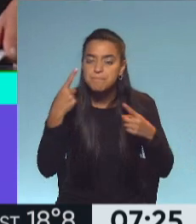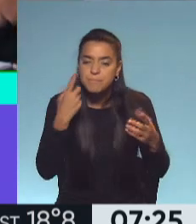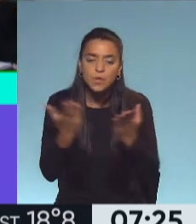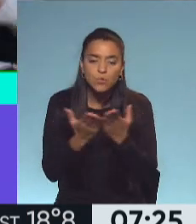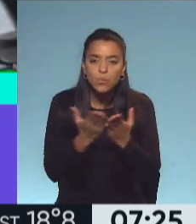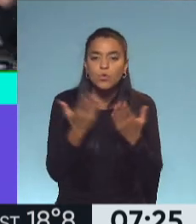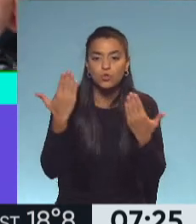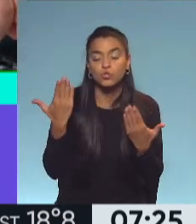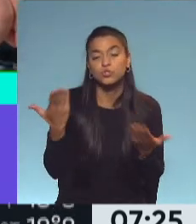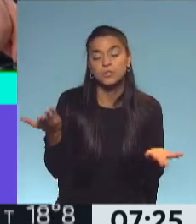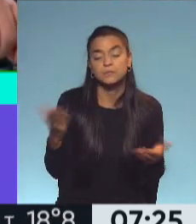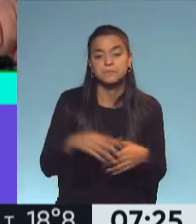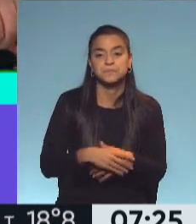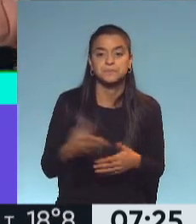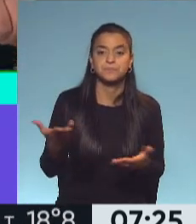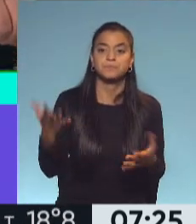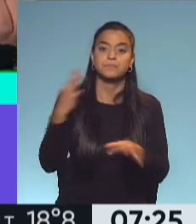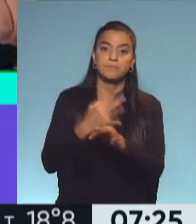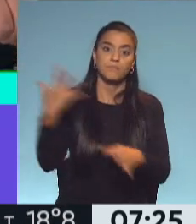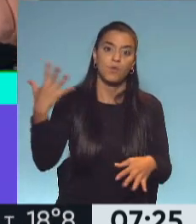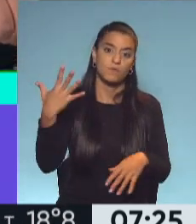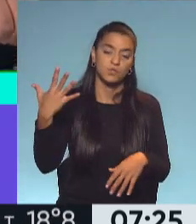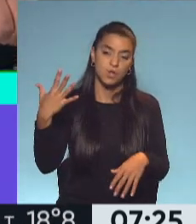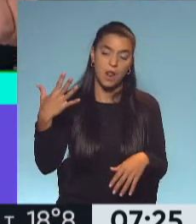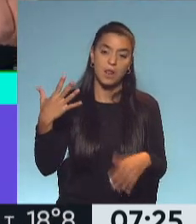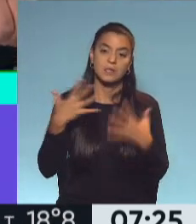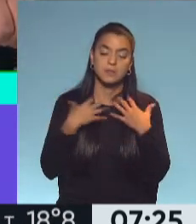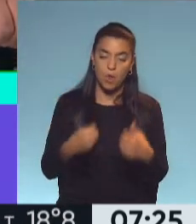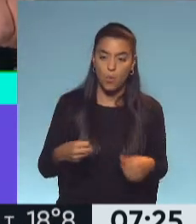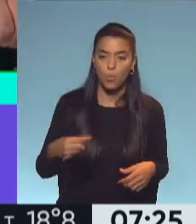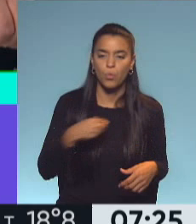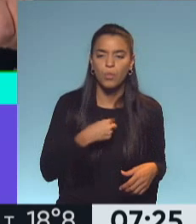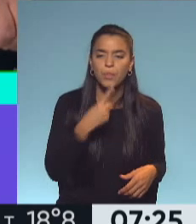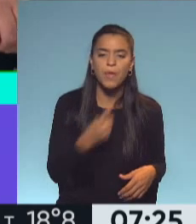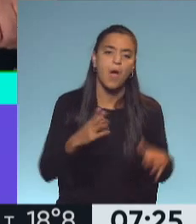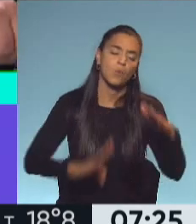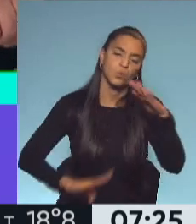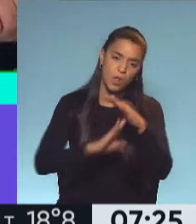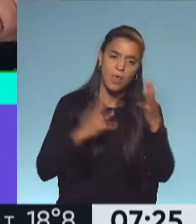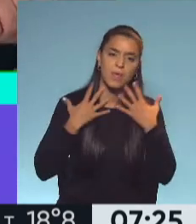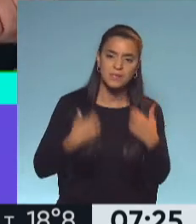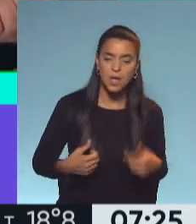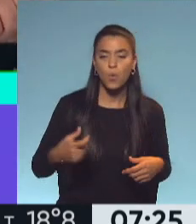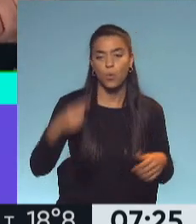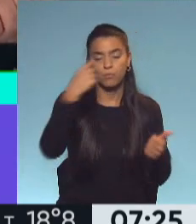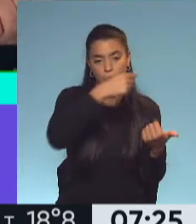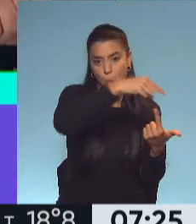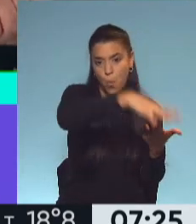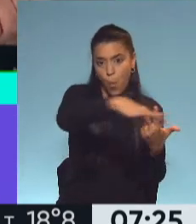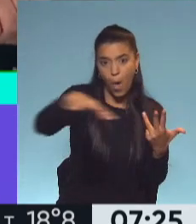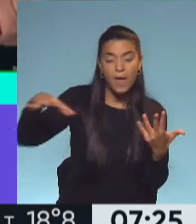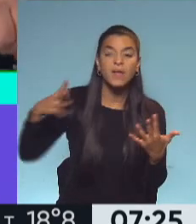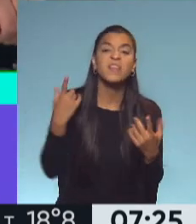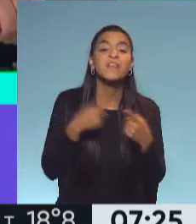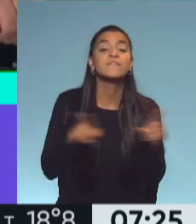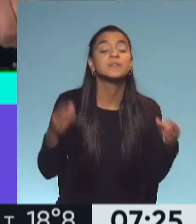supuesto, compartido con todos los sanitaristas, y eso me refiero a todas las autoridades sanitarias de todos lados. La diferencia es que